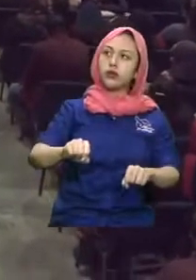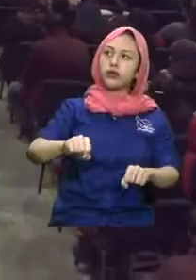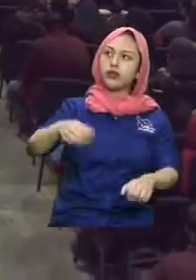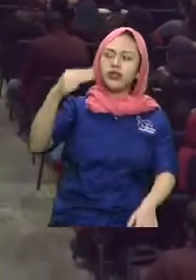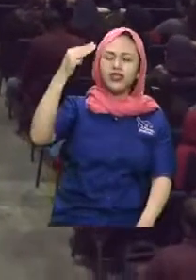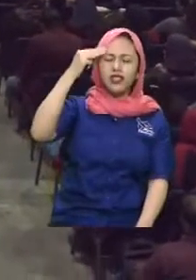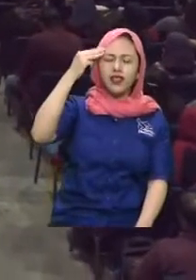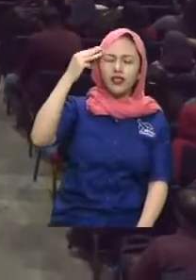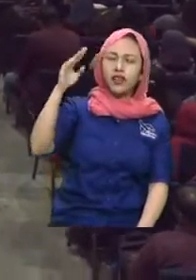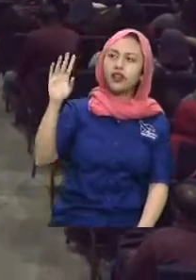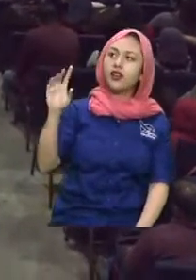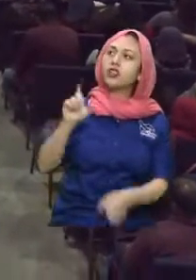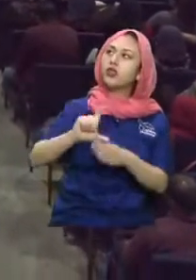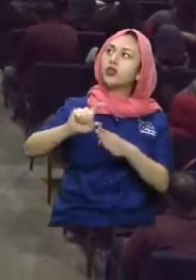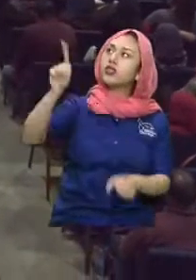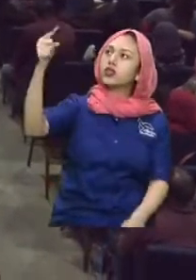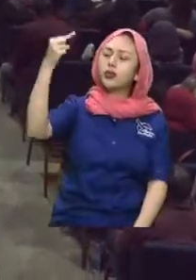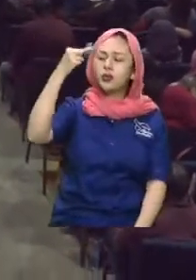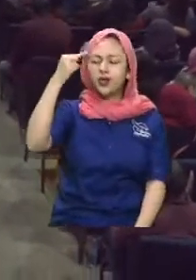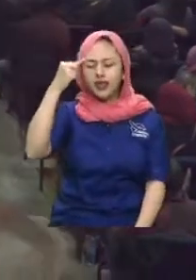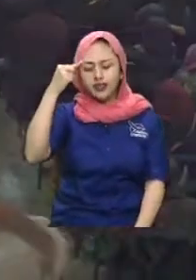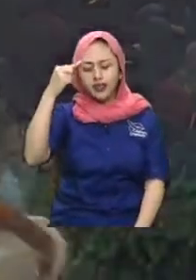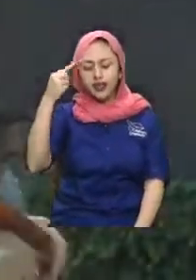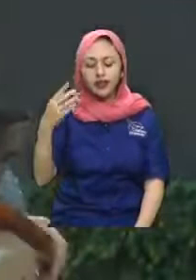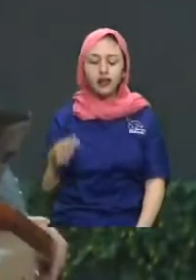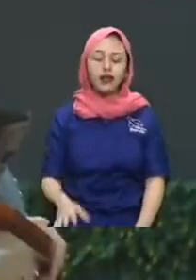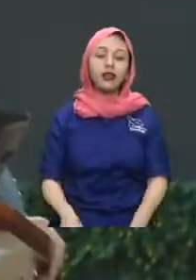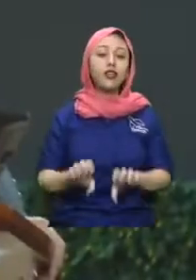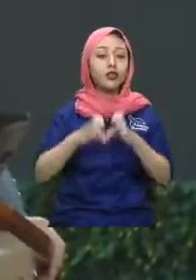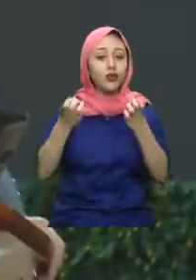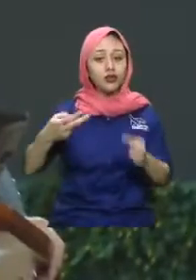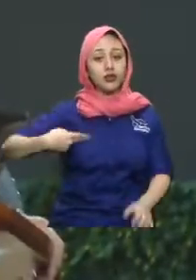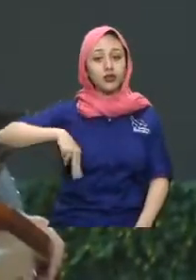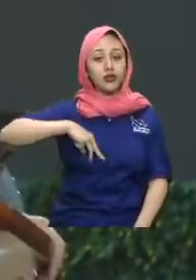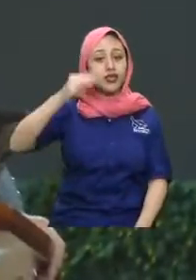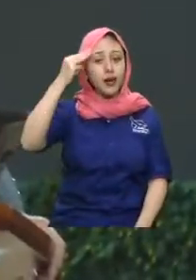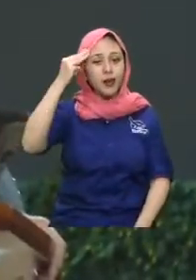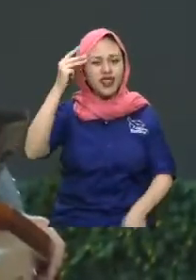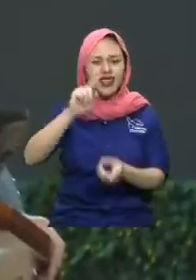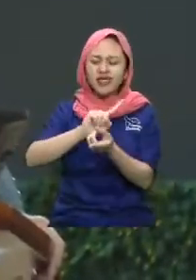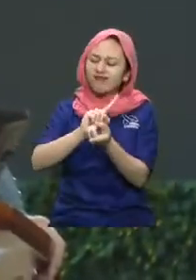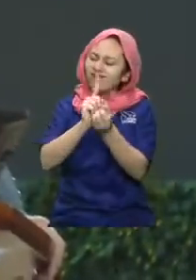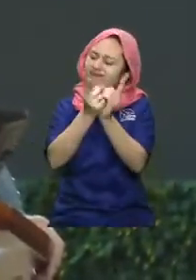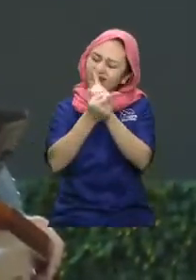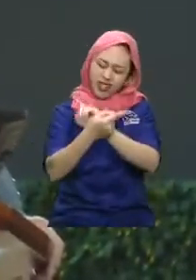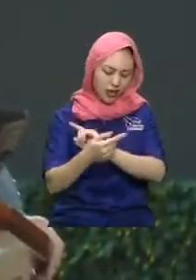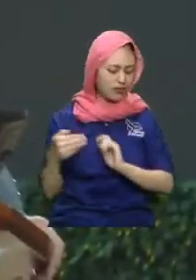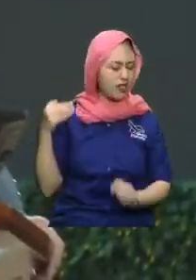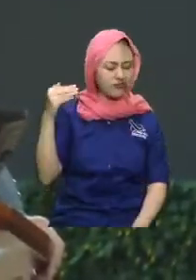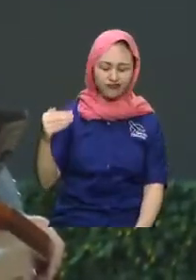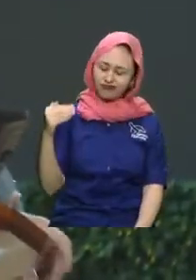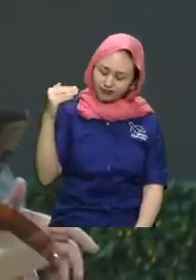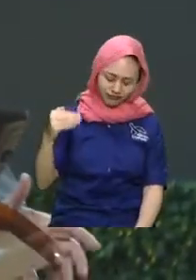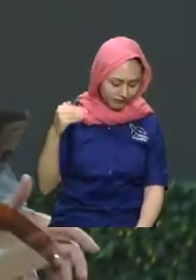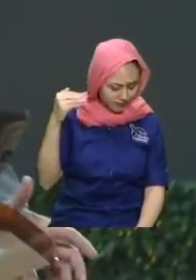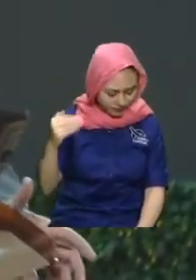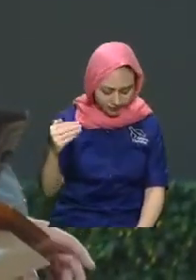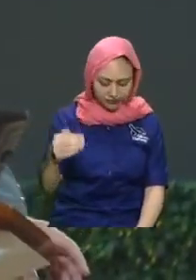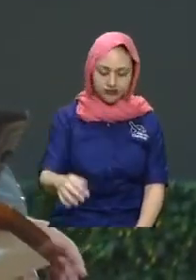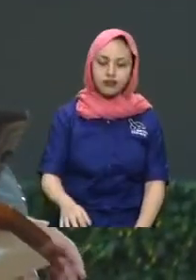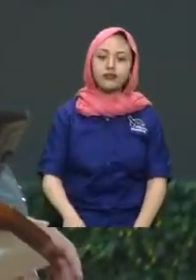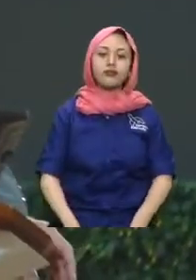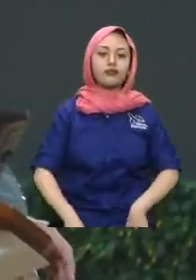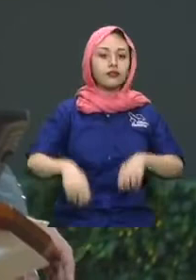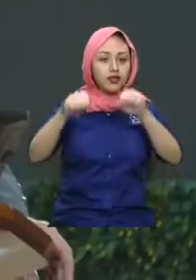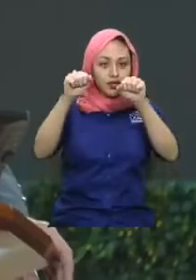y que nuestra mente todos los días vaya cambiando y vaya conociendo, reconociendo,